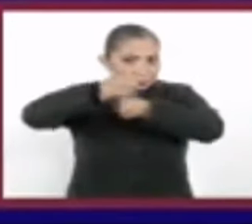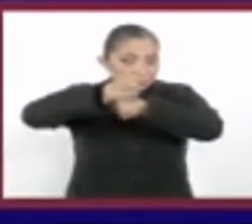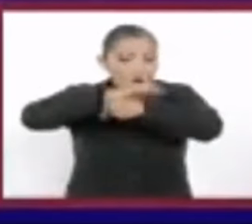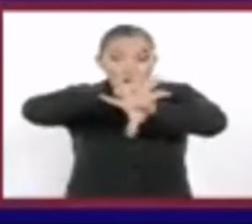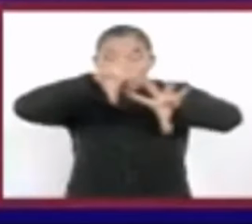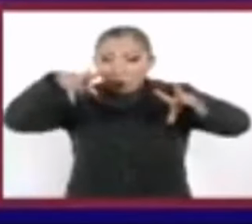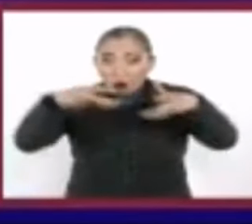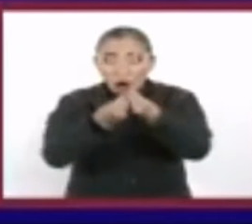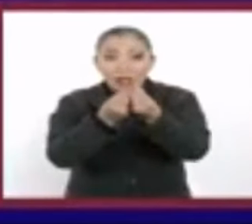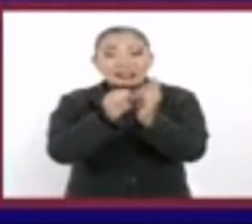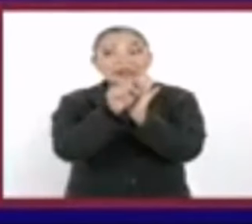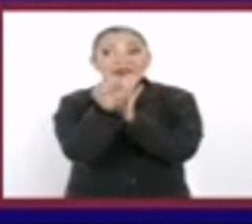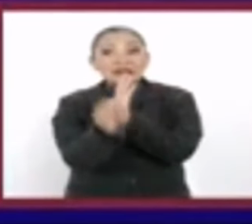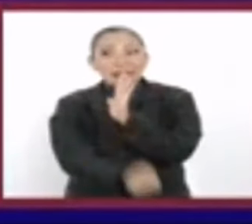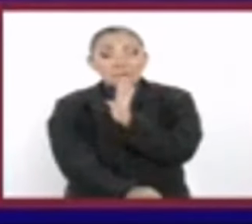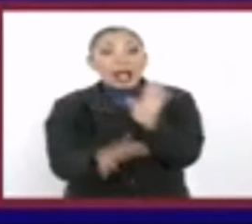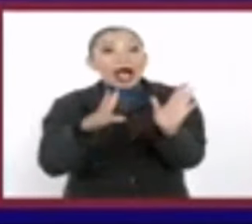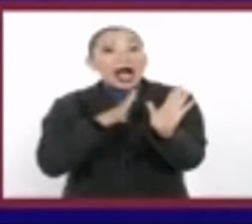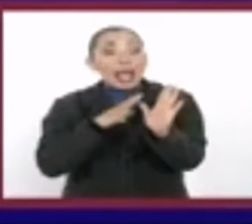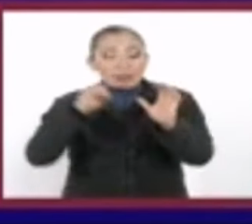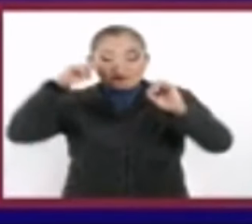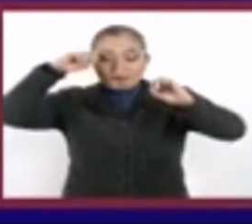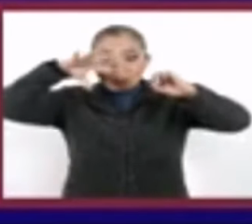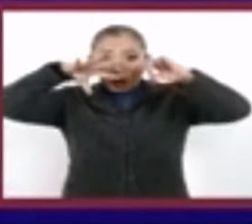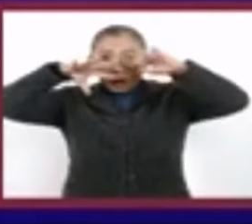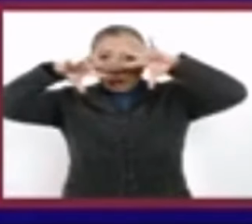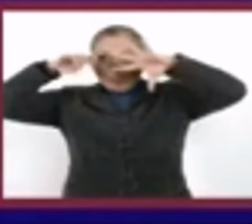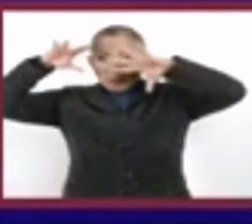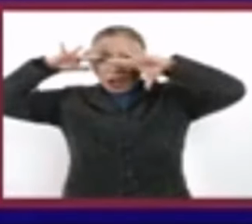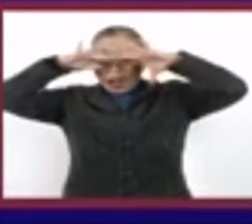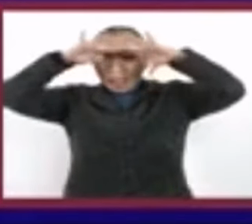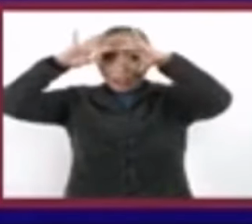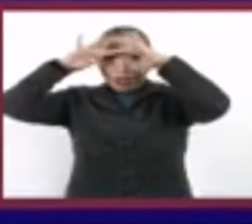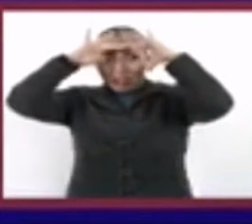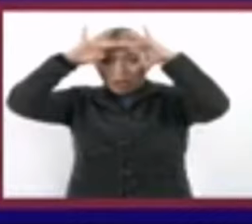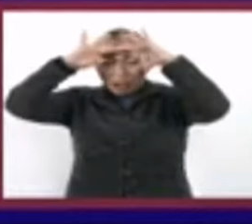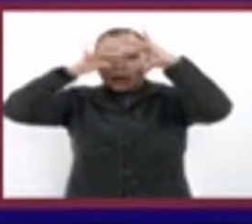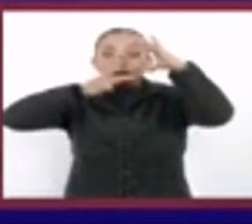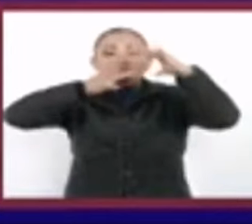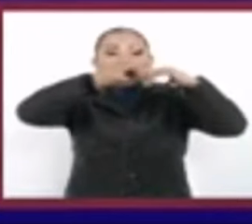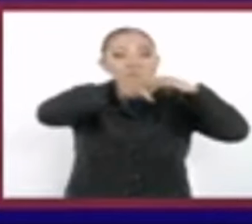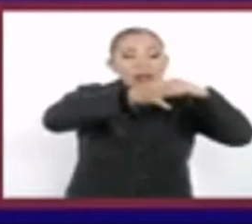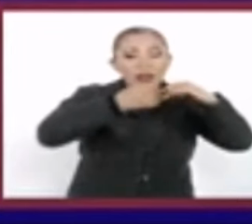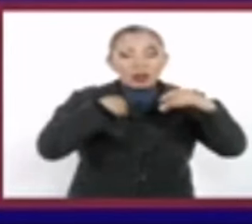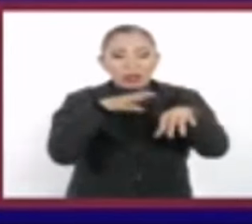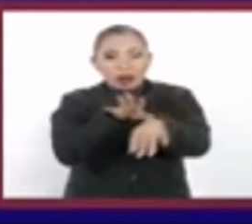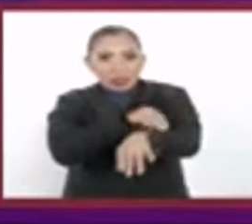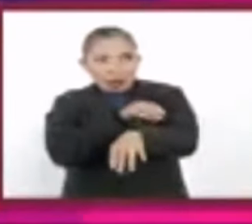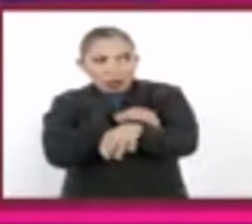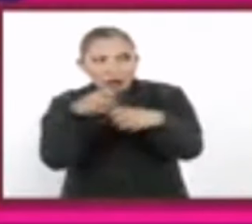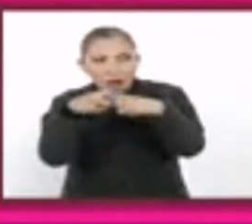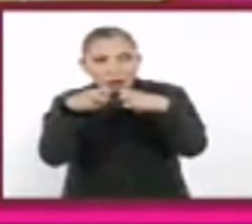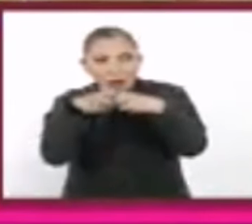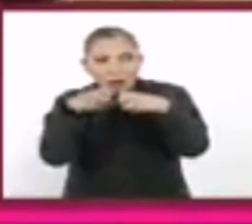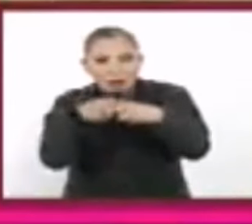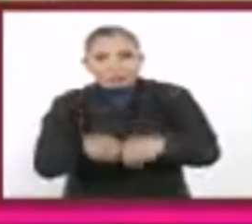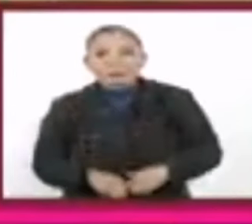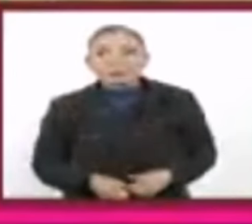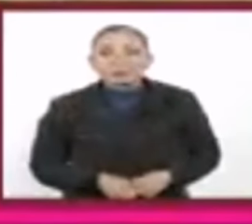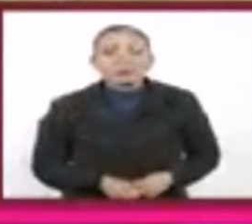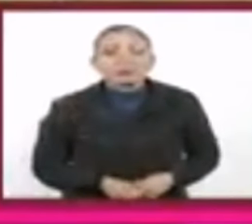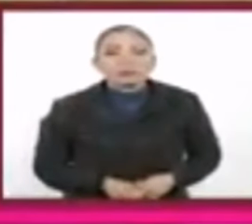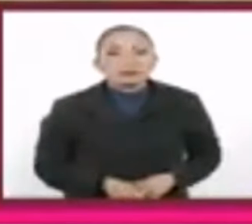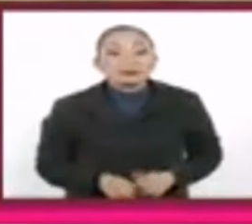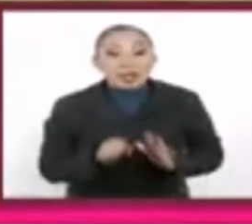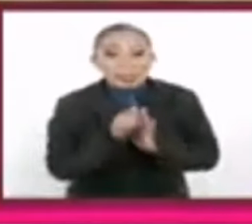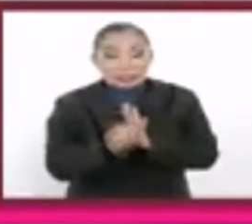Y todo este sistema está formado por neuronas interconectadas que transmiten impulsos nerviosos.